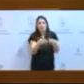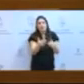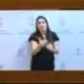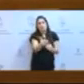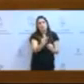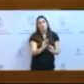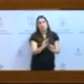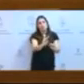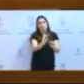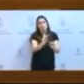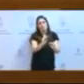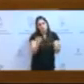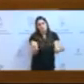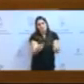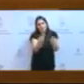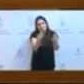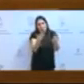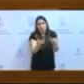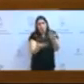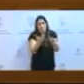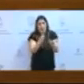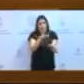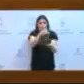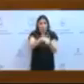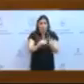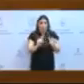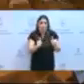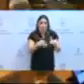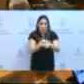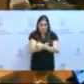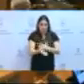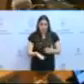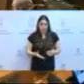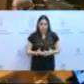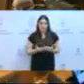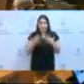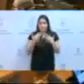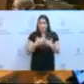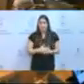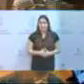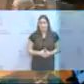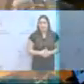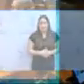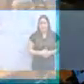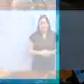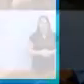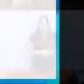mejores condiciones a cuando llegaron al centro. Muchas gracias, señor presidente.